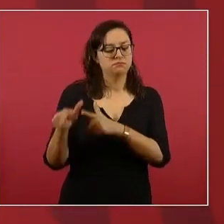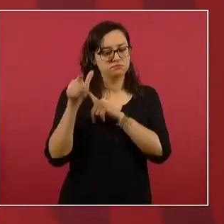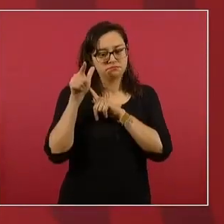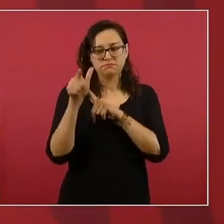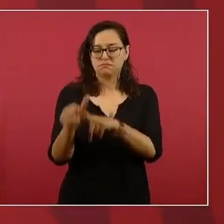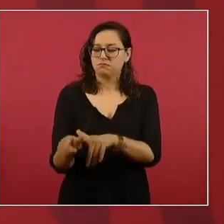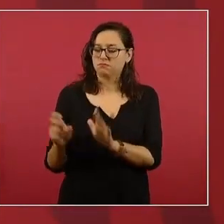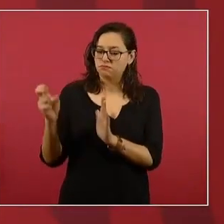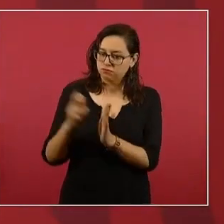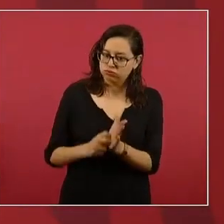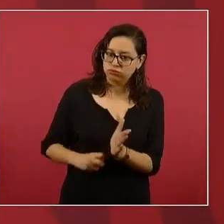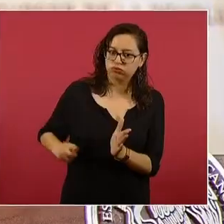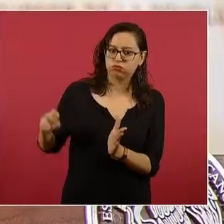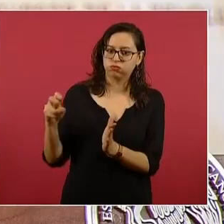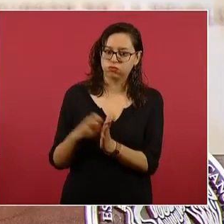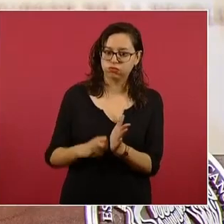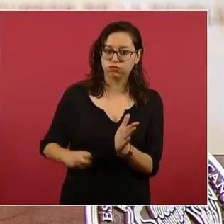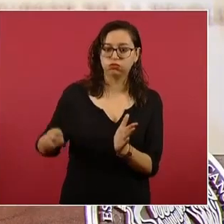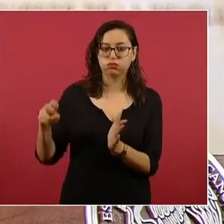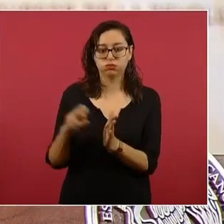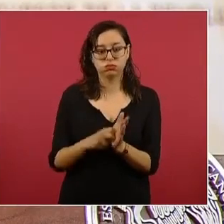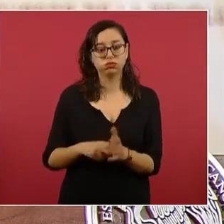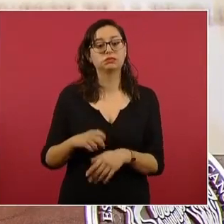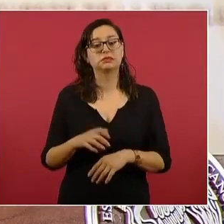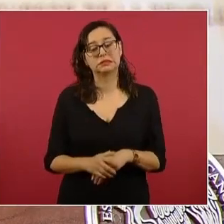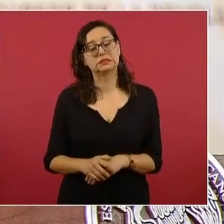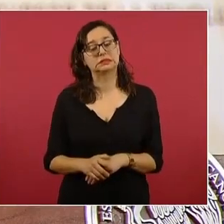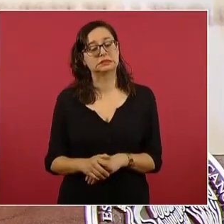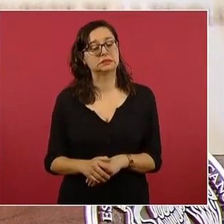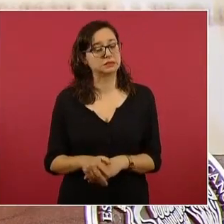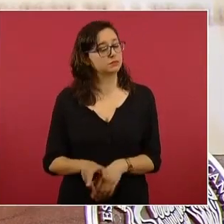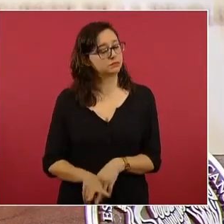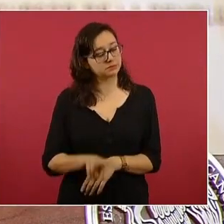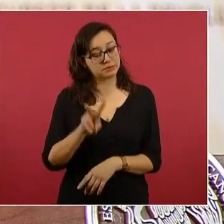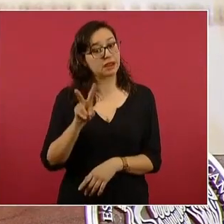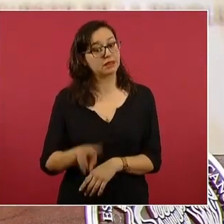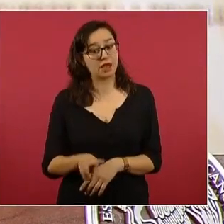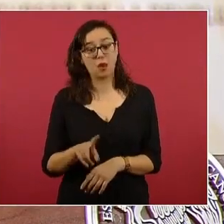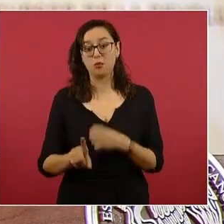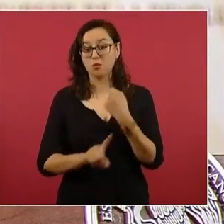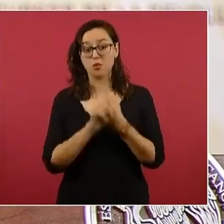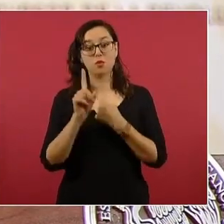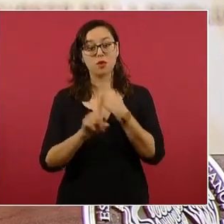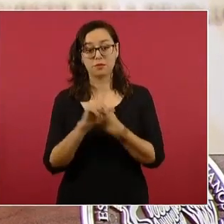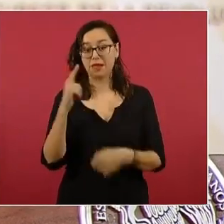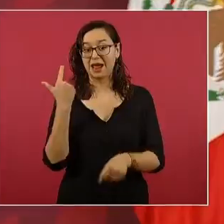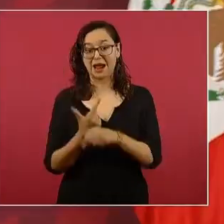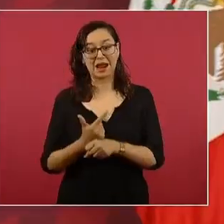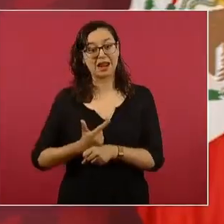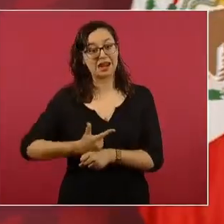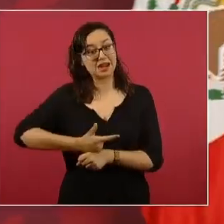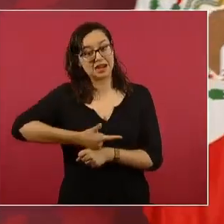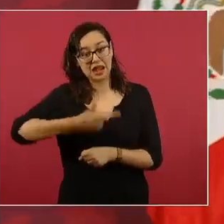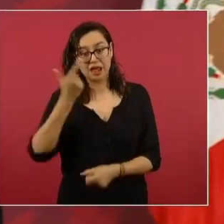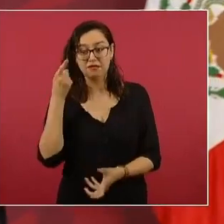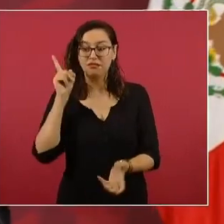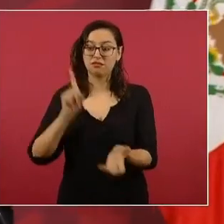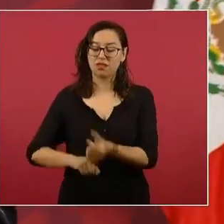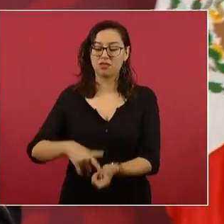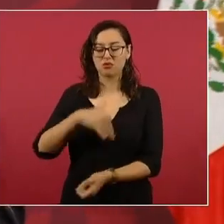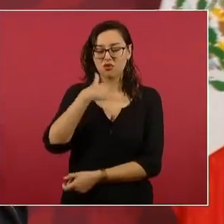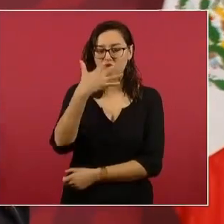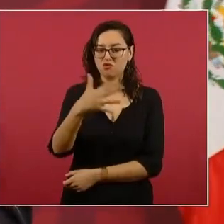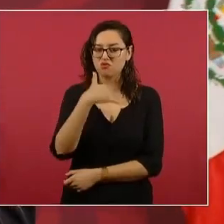porque sí estaba muy avanzada la gangrena de